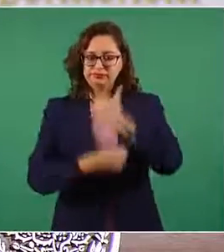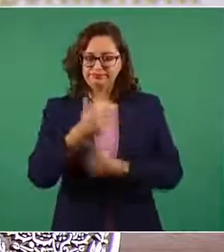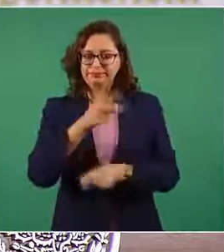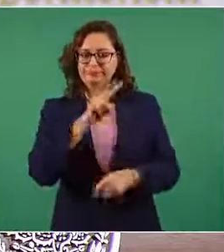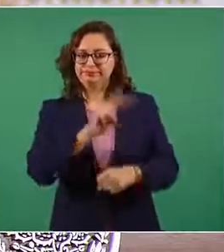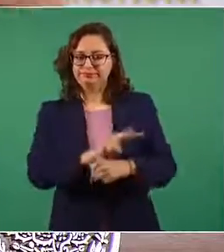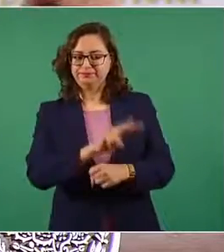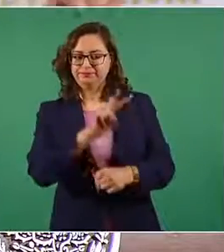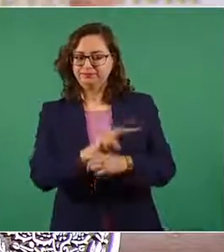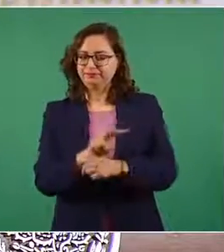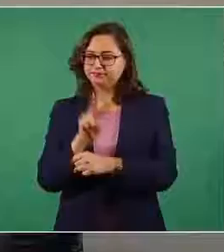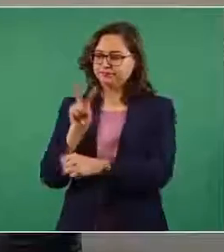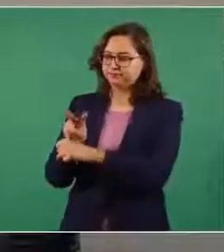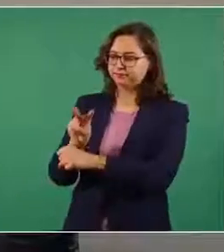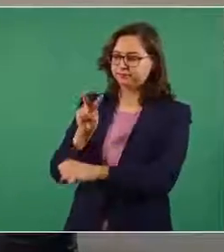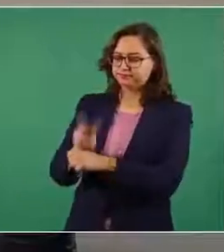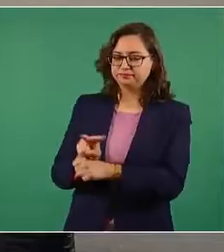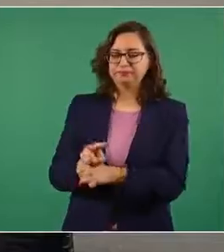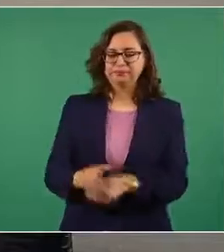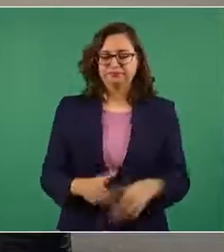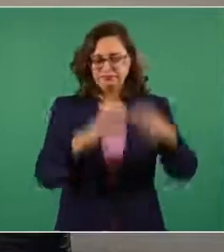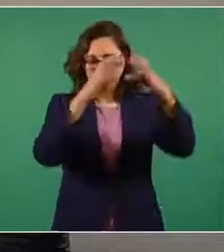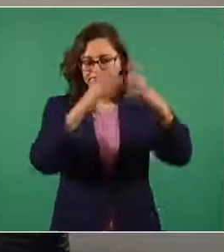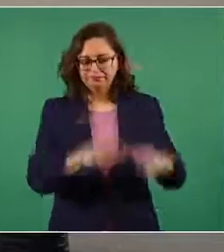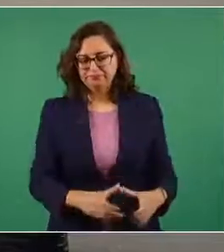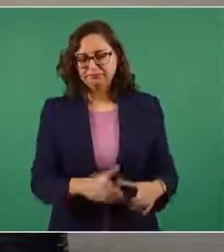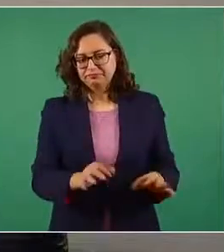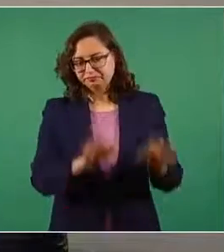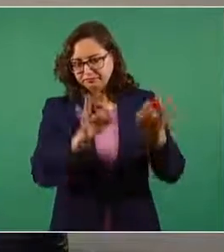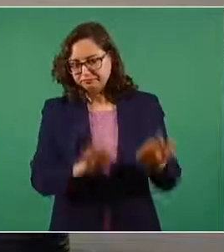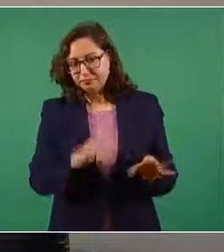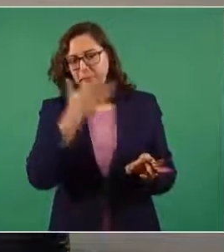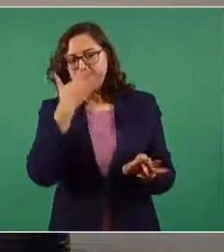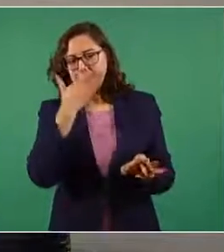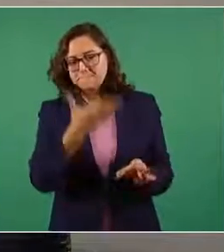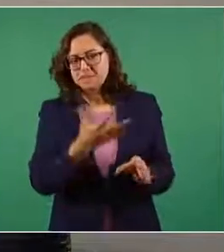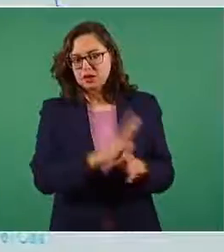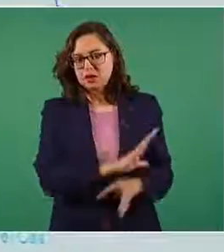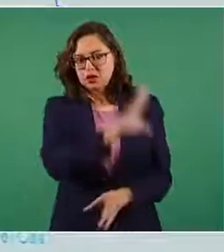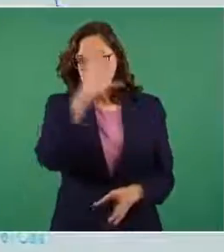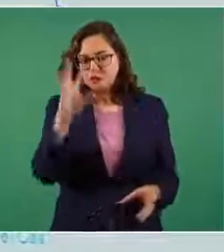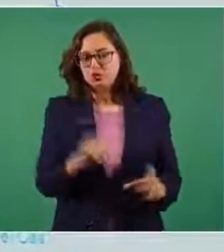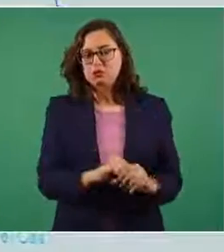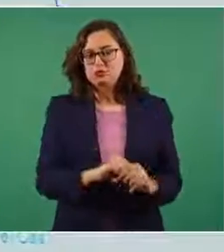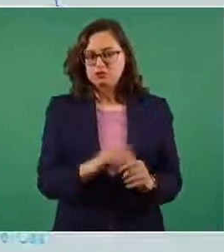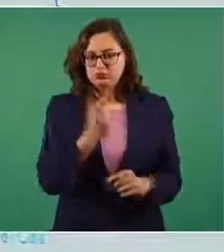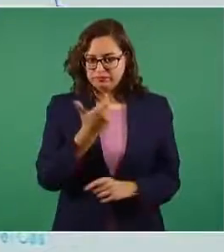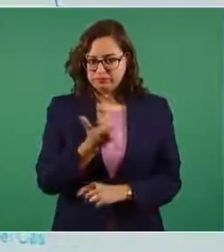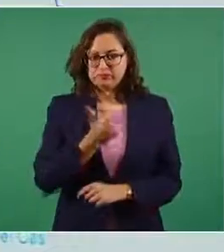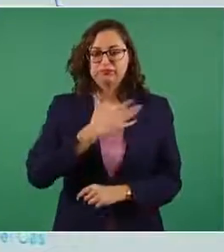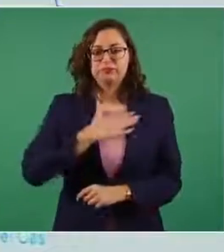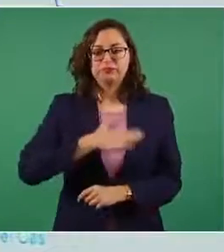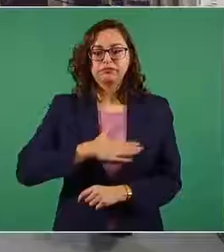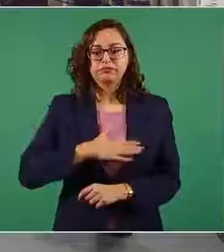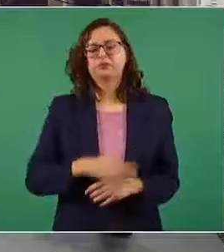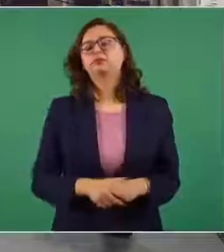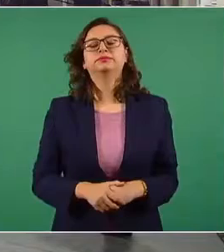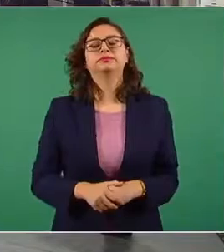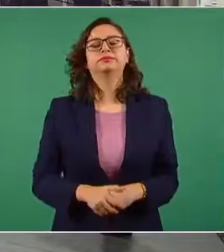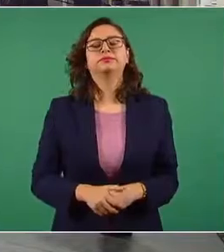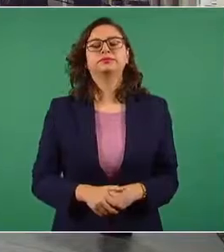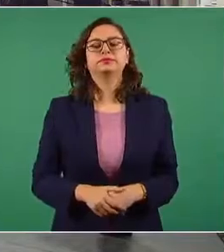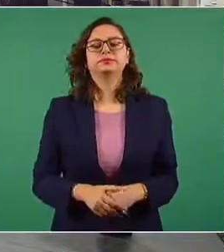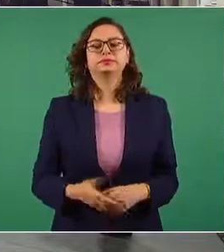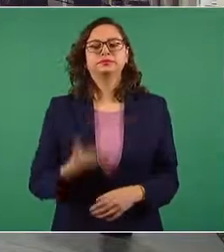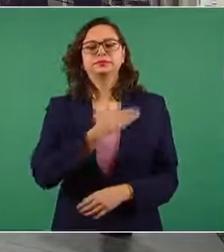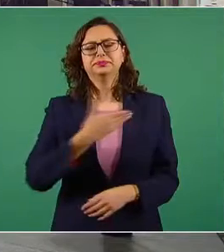que den cilindros completos y se mantenga un precio justo. Presidente, y en un segundo